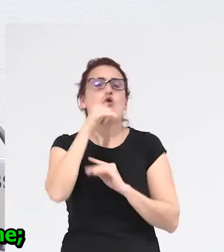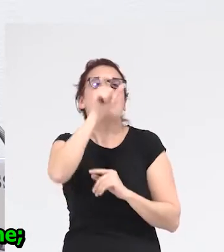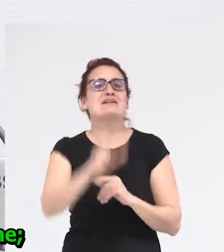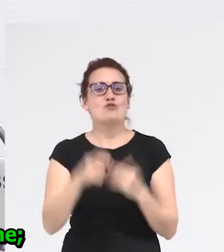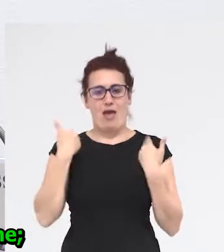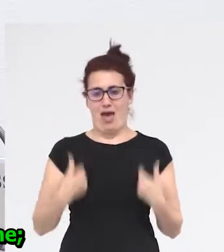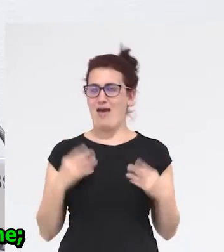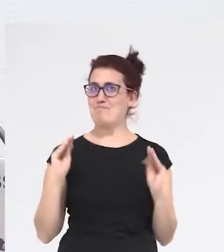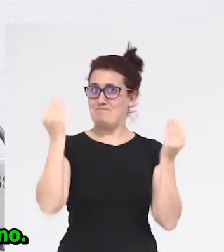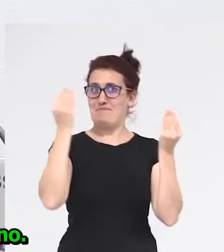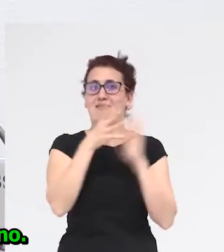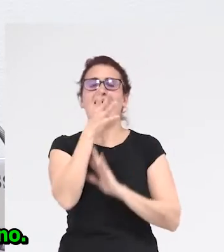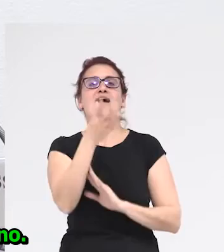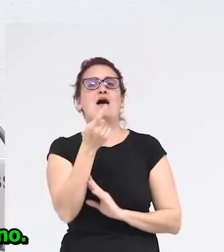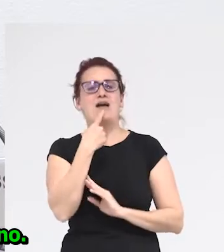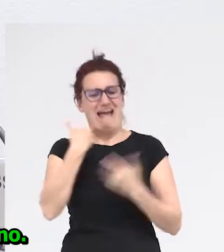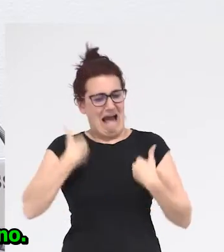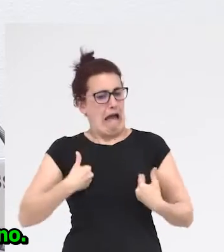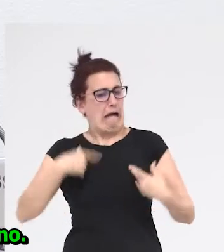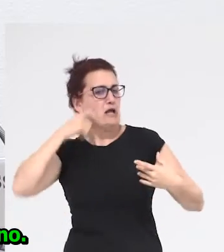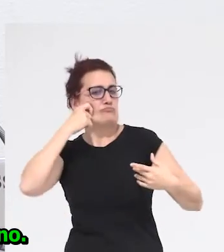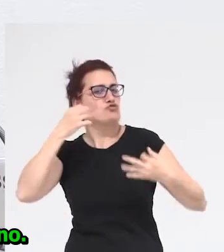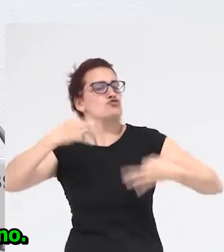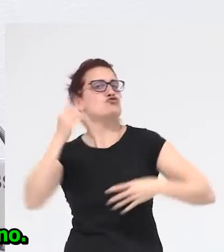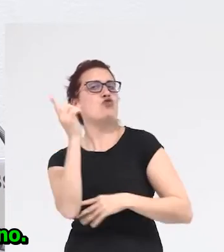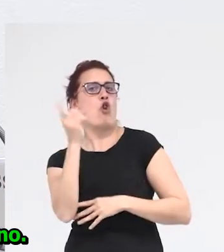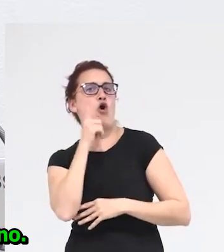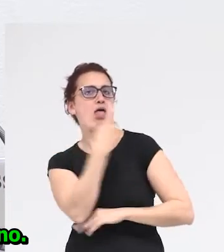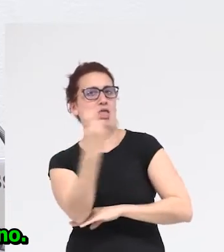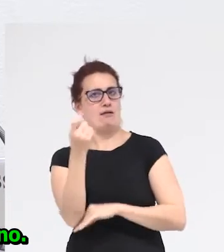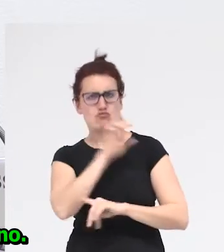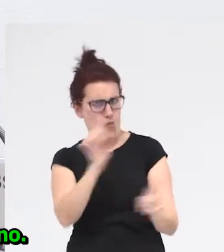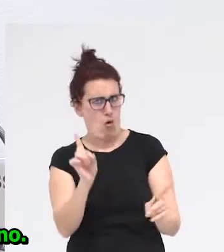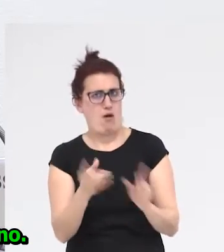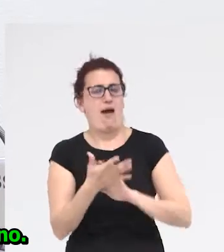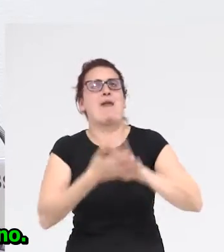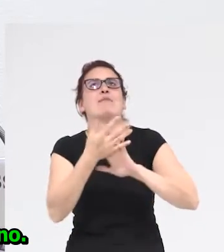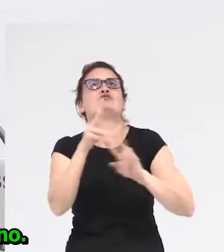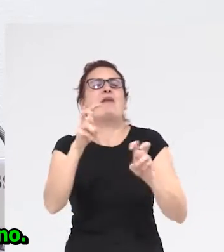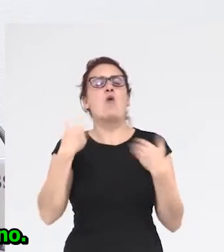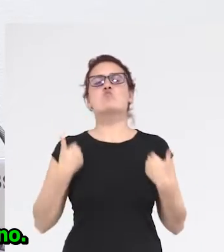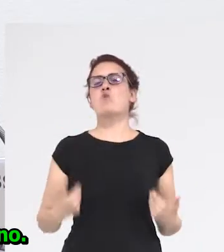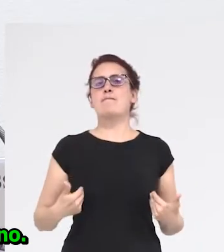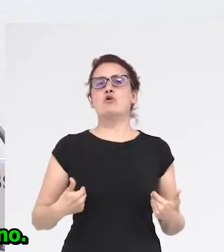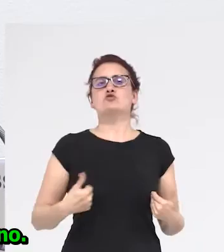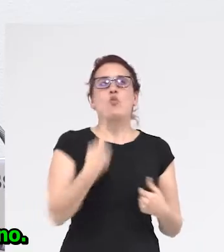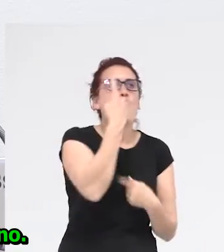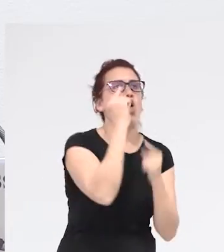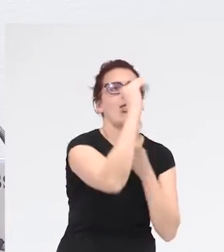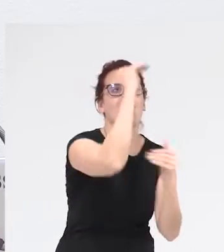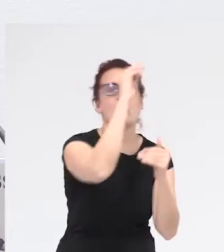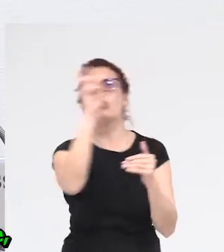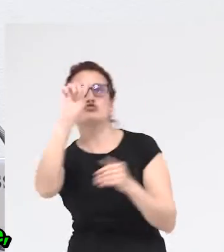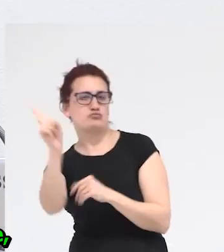carne la corporalidad que encarne. O sea, no estamos hablando de cuerpos, no estamos hablando de unos cuerpos concretos y otros